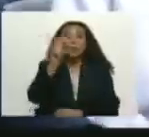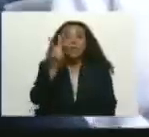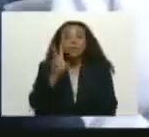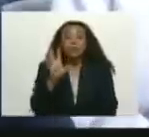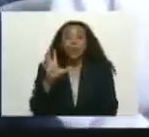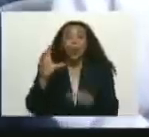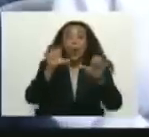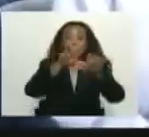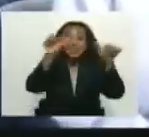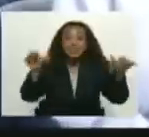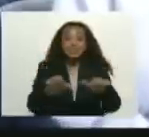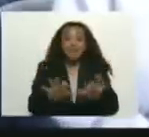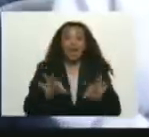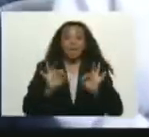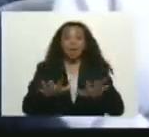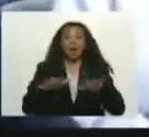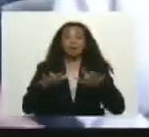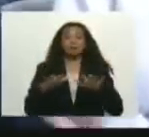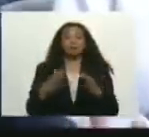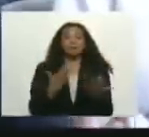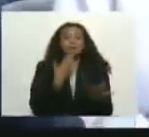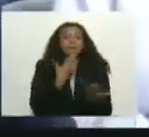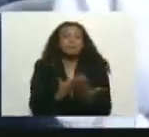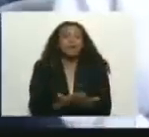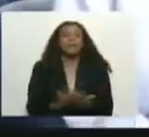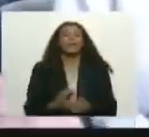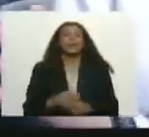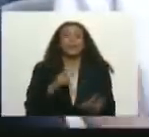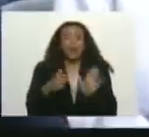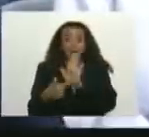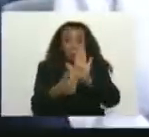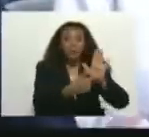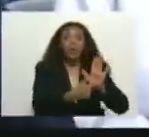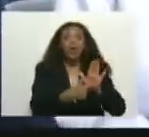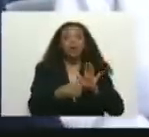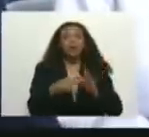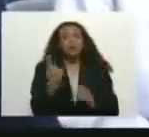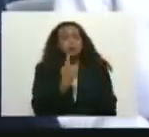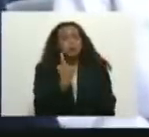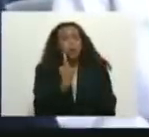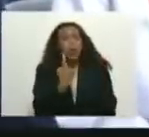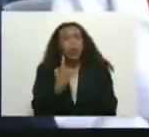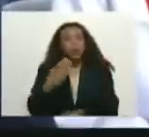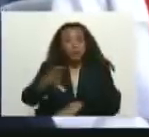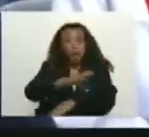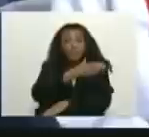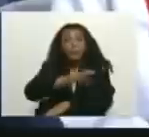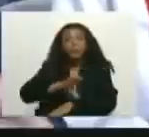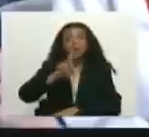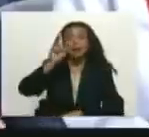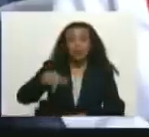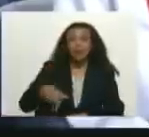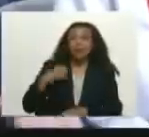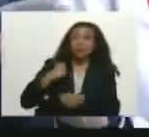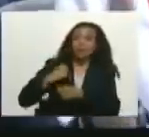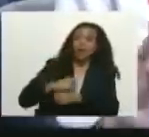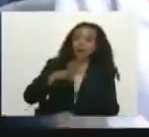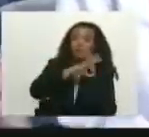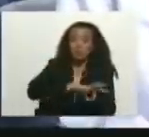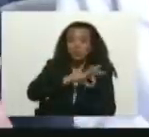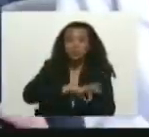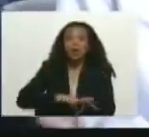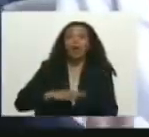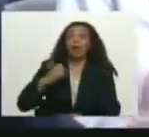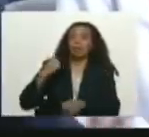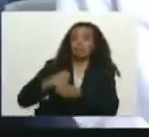dentro del sistema de orquesta hacemos con mucho cariño para mostrar esos resultados, no solamente musicales, sino también de ese trabajo social, de